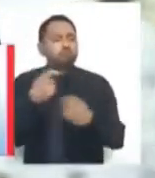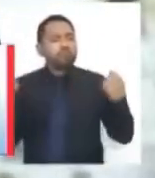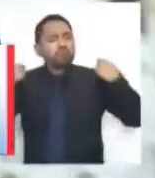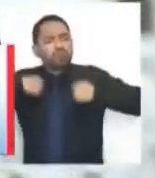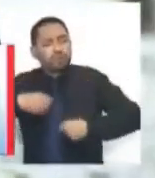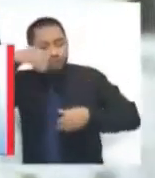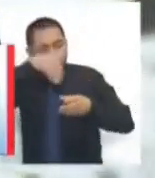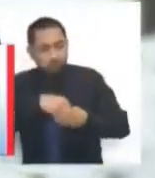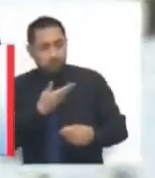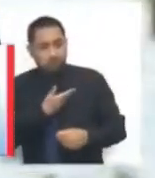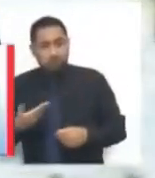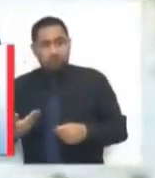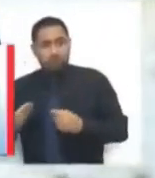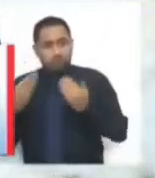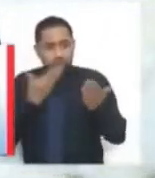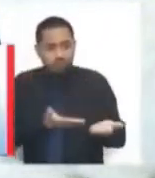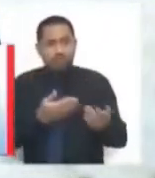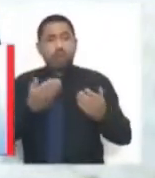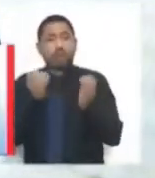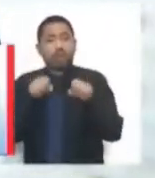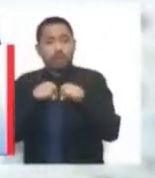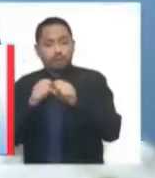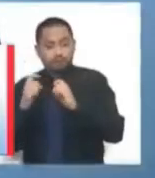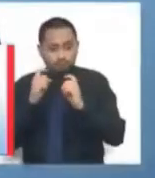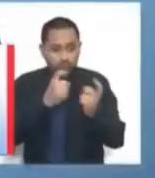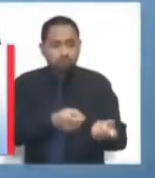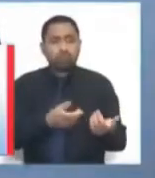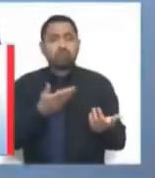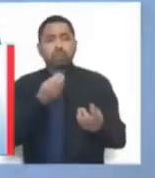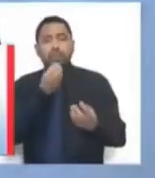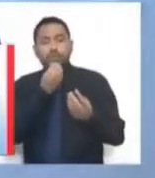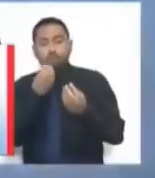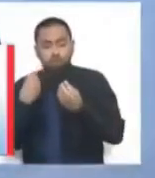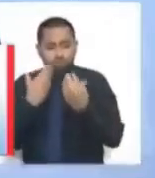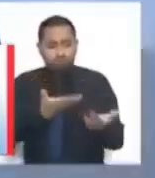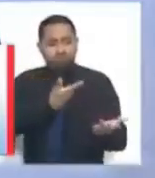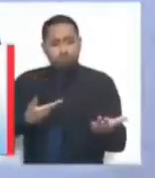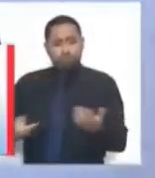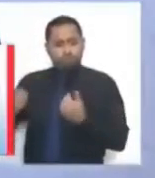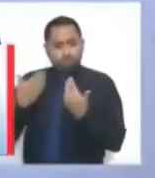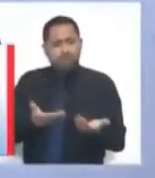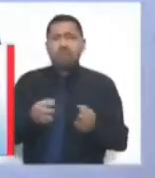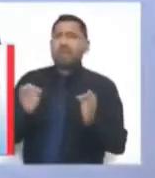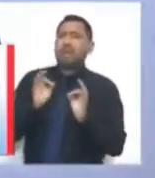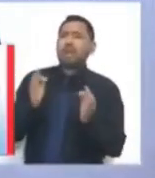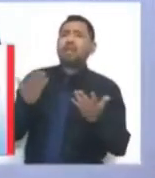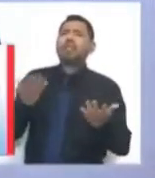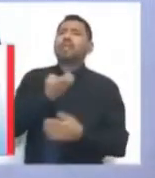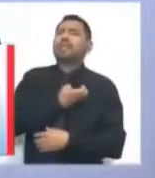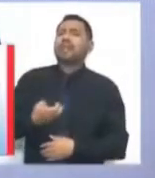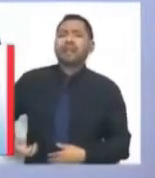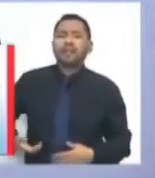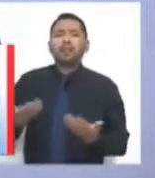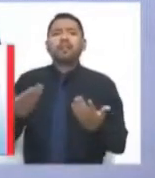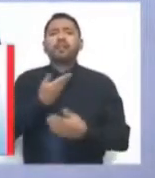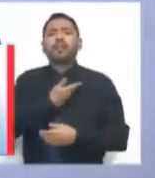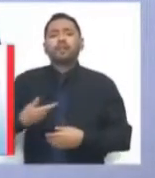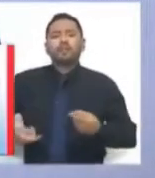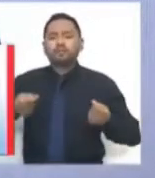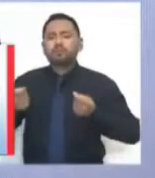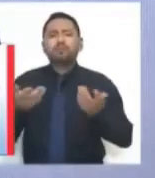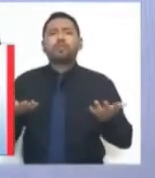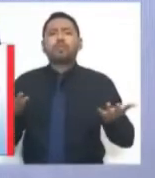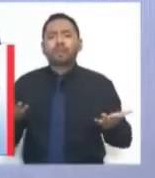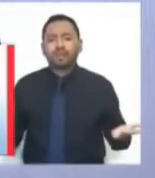mochila que llevas puesta te da el gobierno, el zapato que lleva puesto te da el gobierno, la alimentación que lleva dentro te da el gobierno, no, ¿dónde está el Estado? ¿Dónde está el